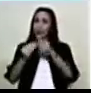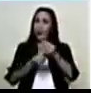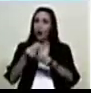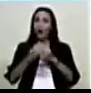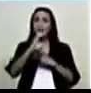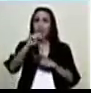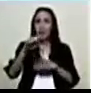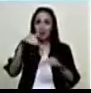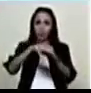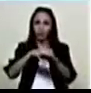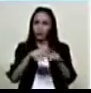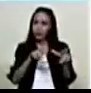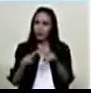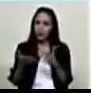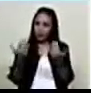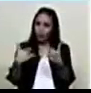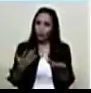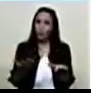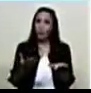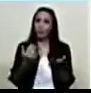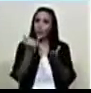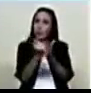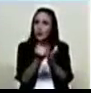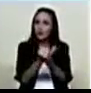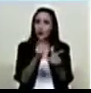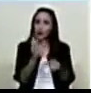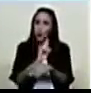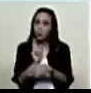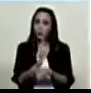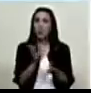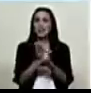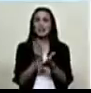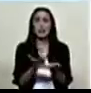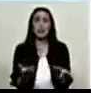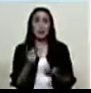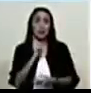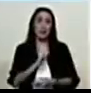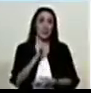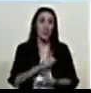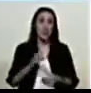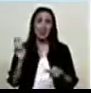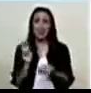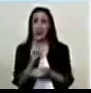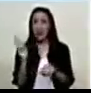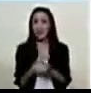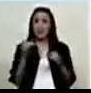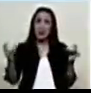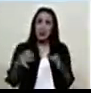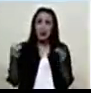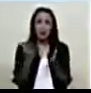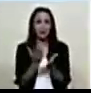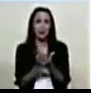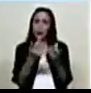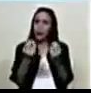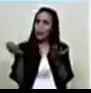electoral del país. Que no se vayan más por los caminos del extremismo, de la violencia, ¿no? Vengan al